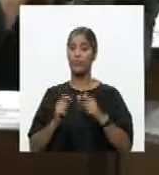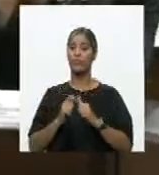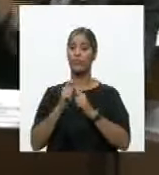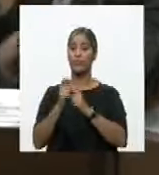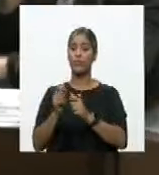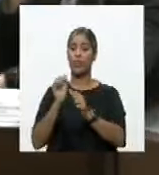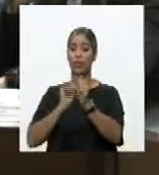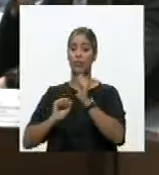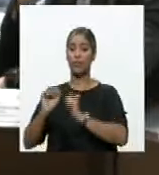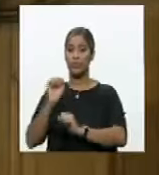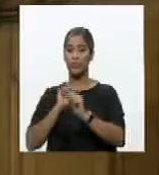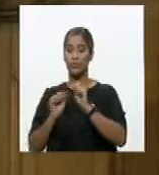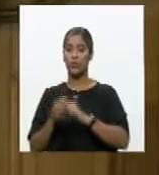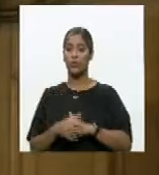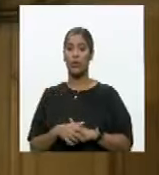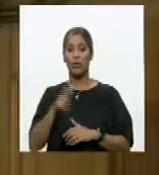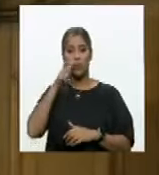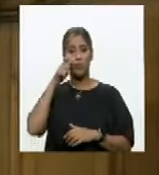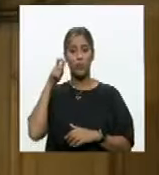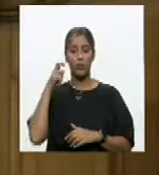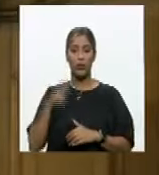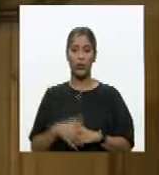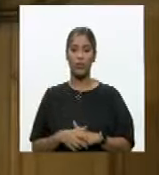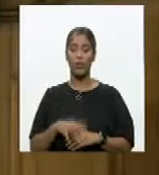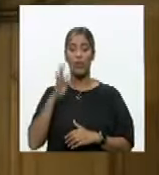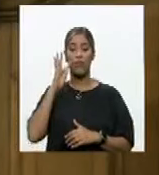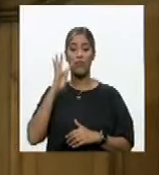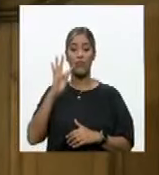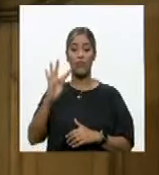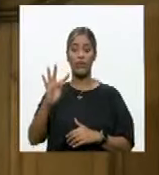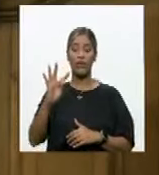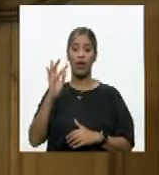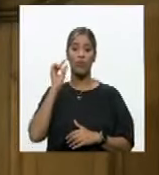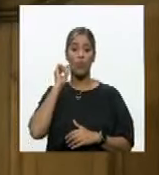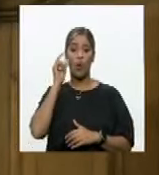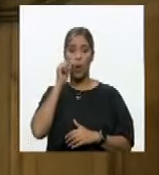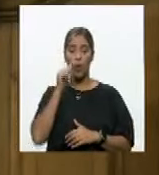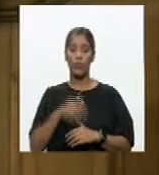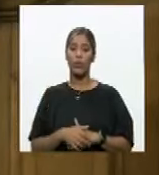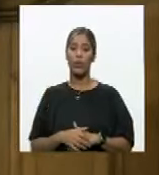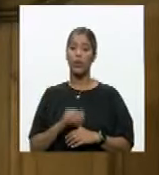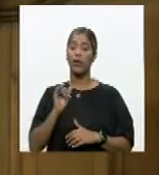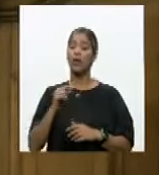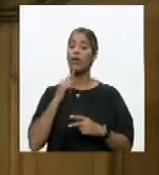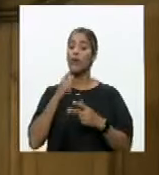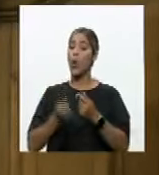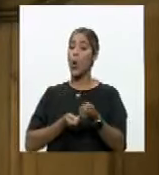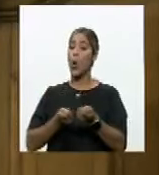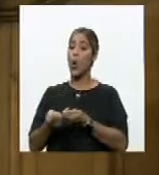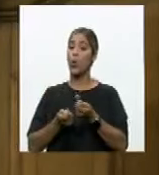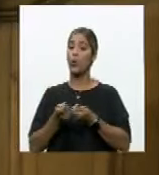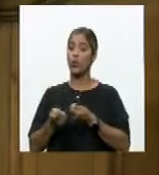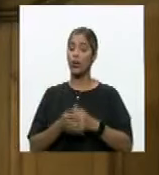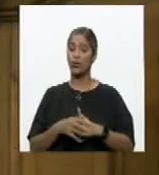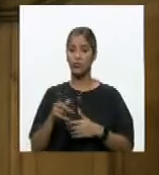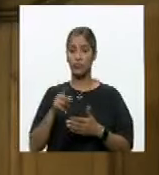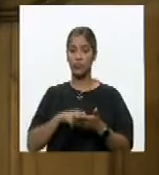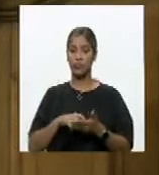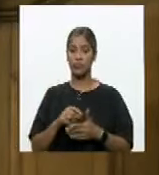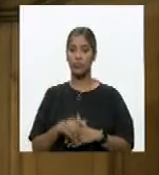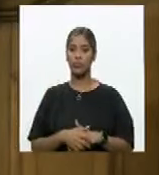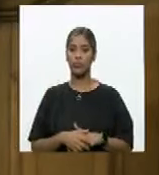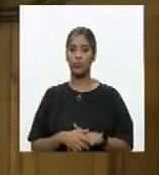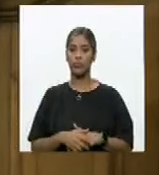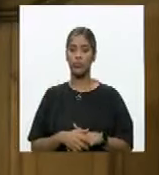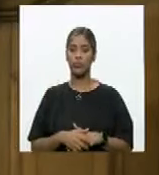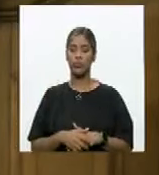del defensor o defensora del pueblo, el fiscal o la fiscal general y el contralor o contralora general de la